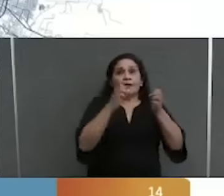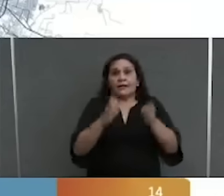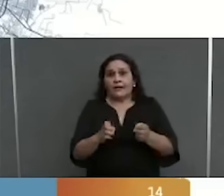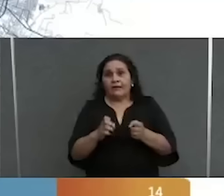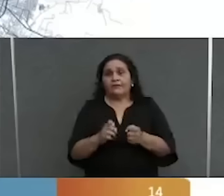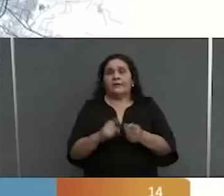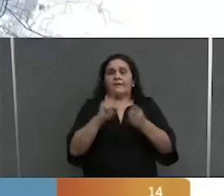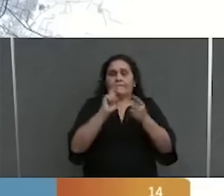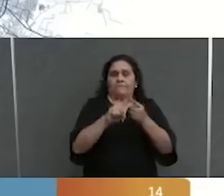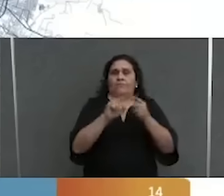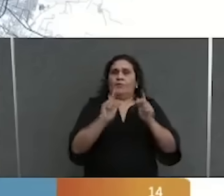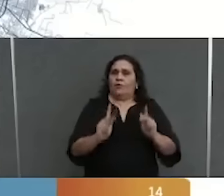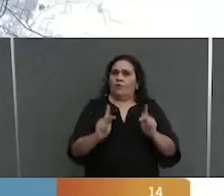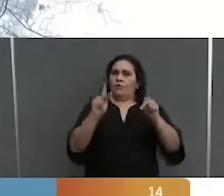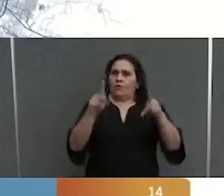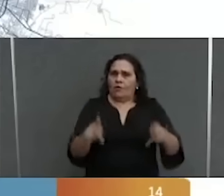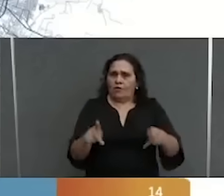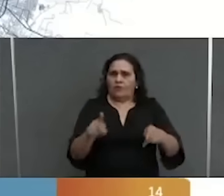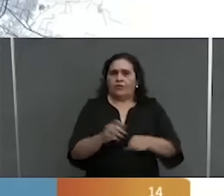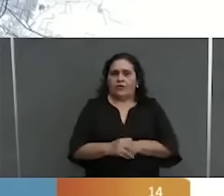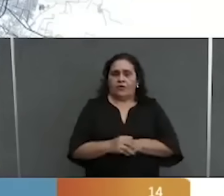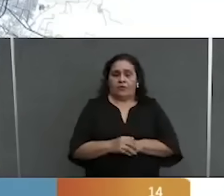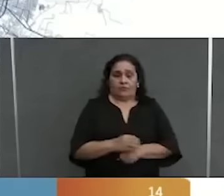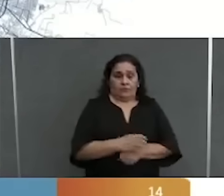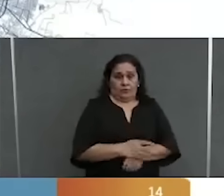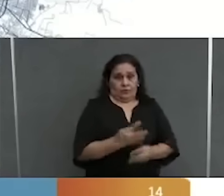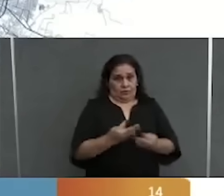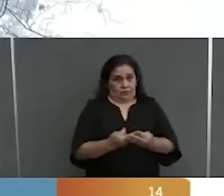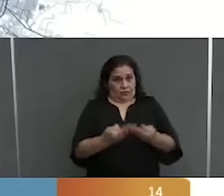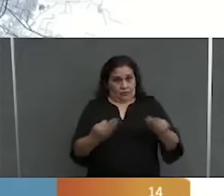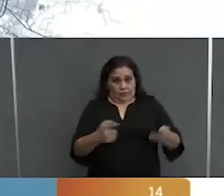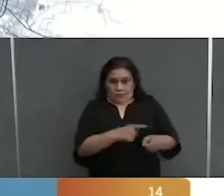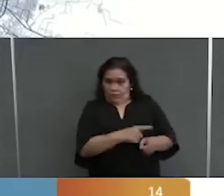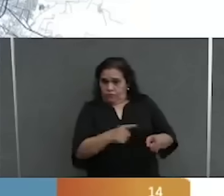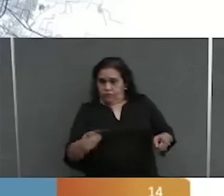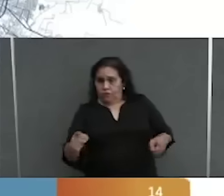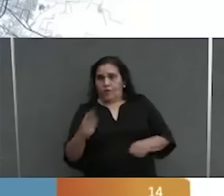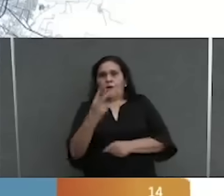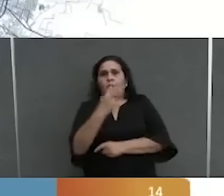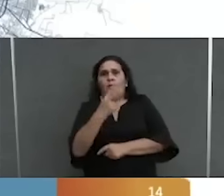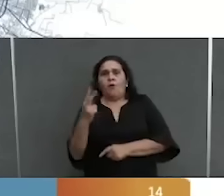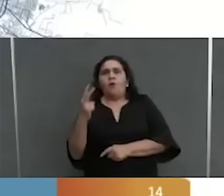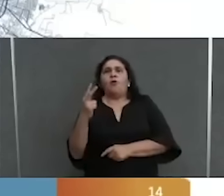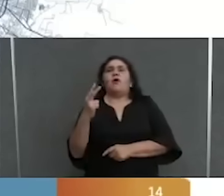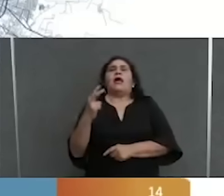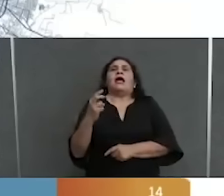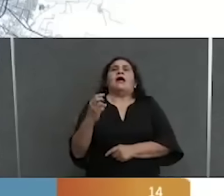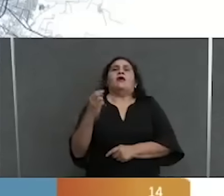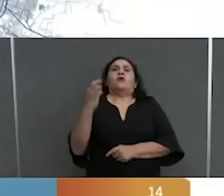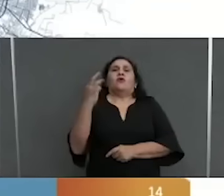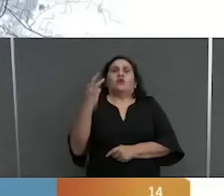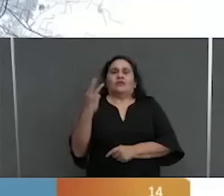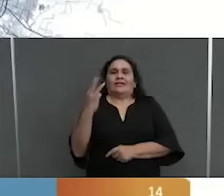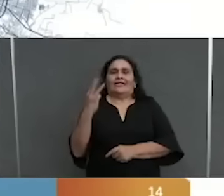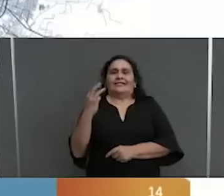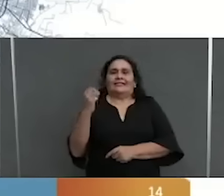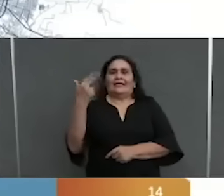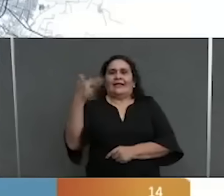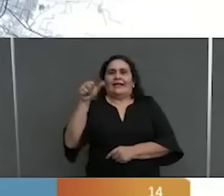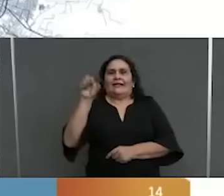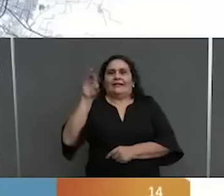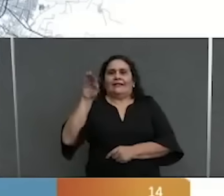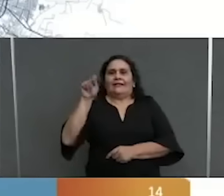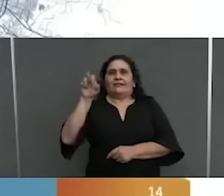1 es un terreno de 223 hectáreas ubicado en el kilómetro 24.5 de la carretera